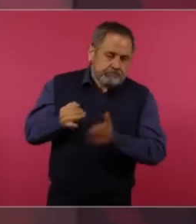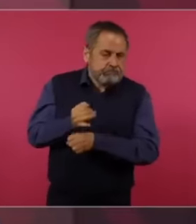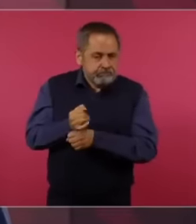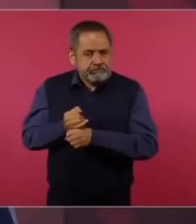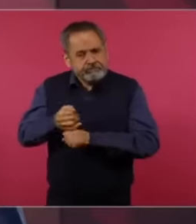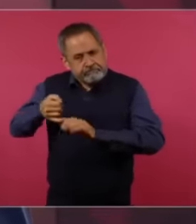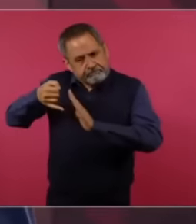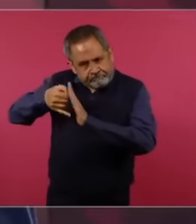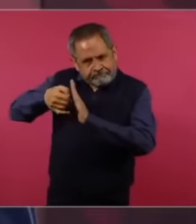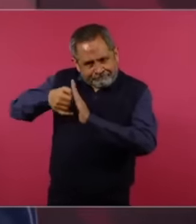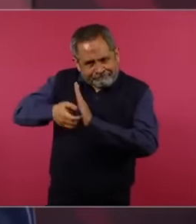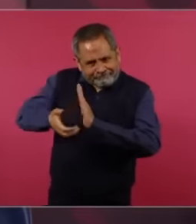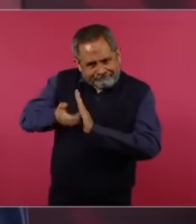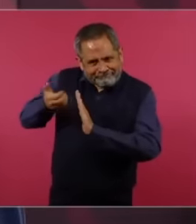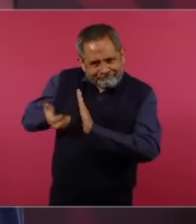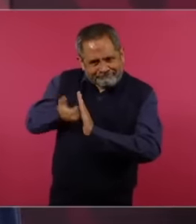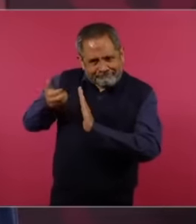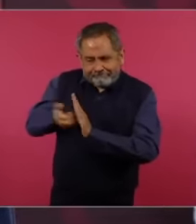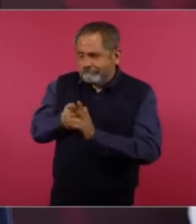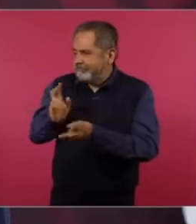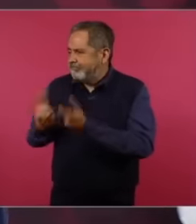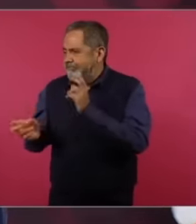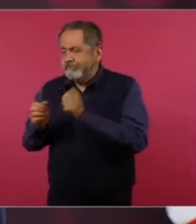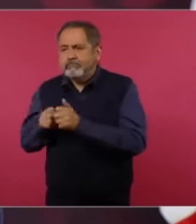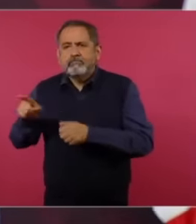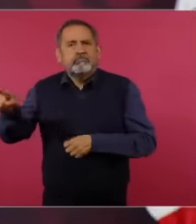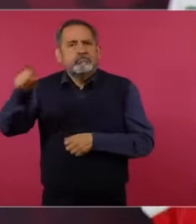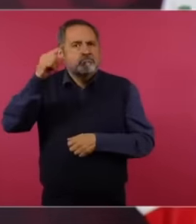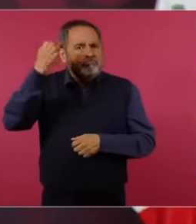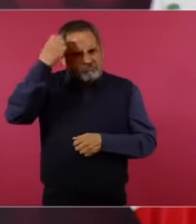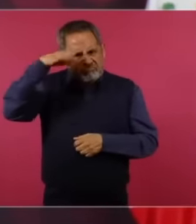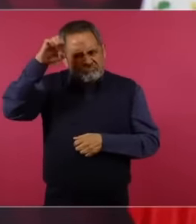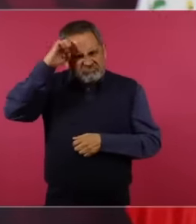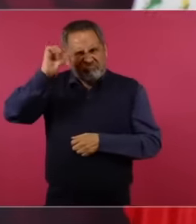pues hablar con expertos